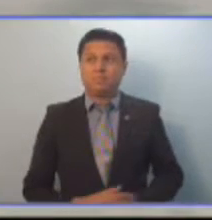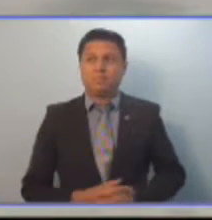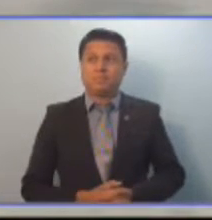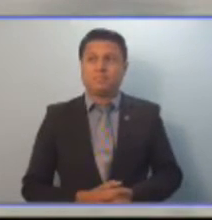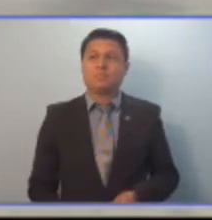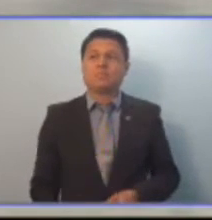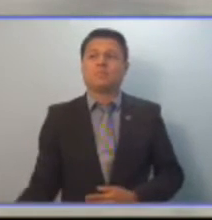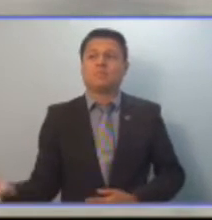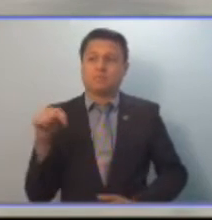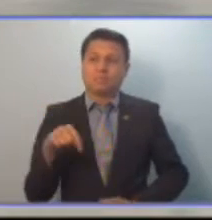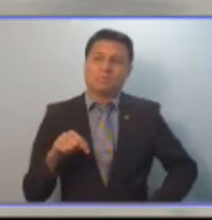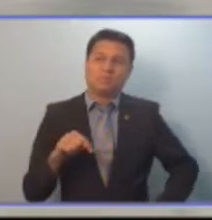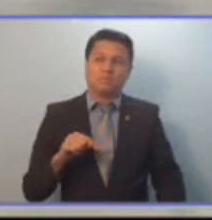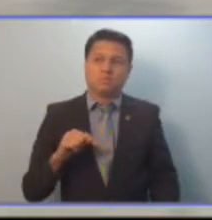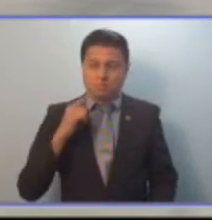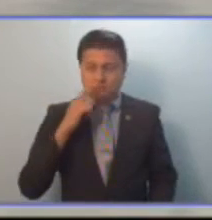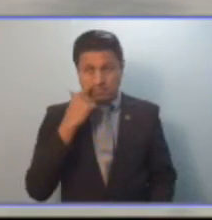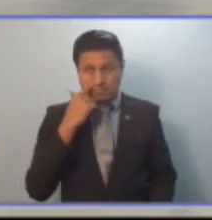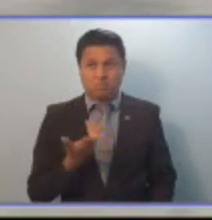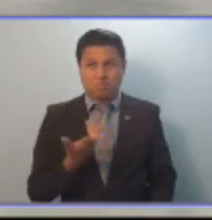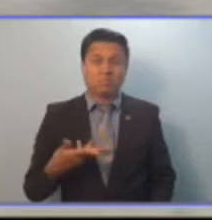Hoy que nos tocó